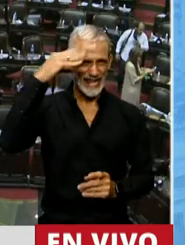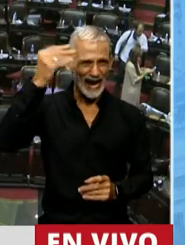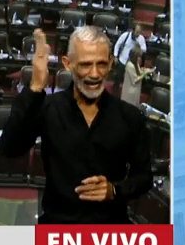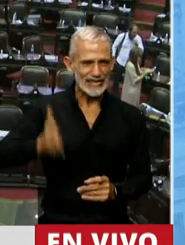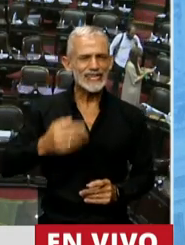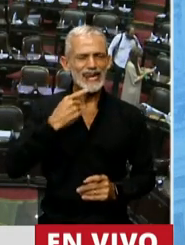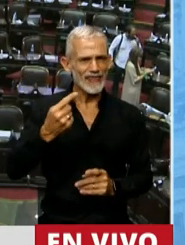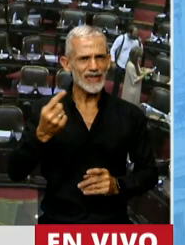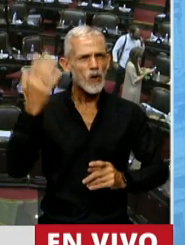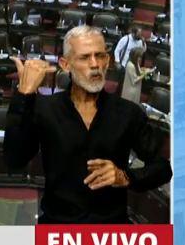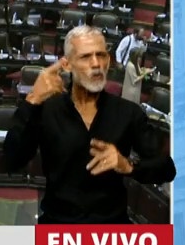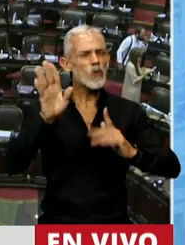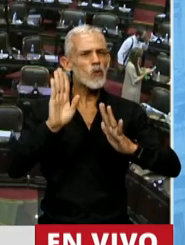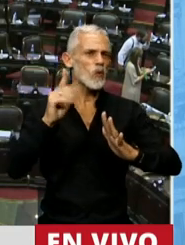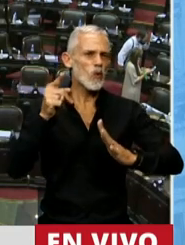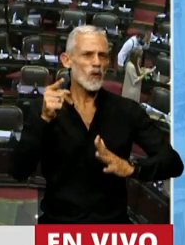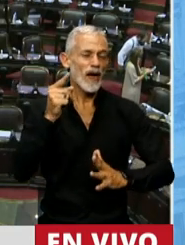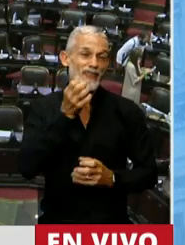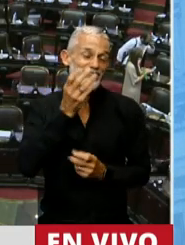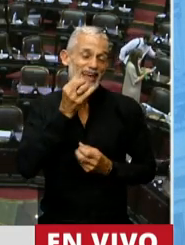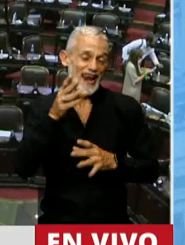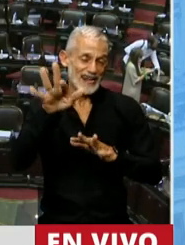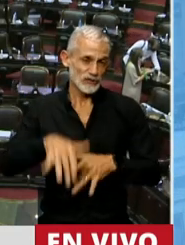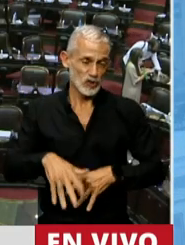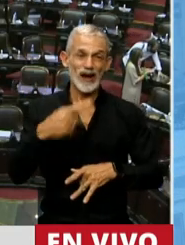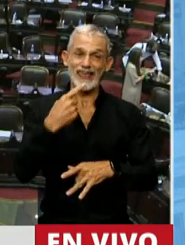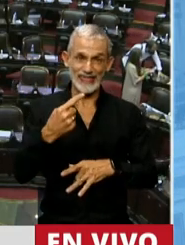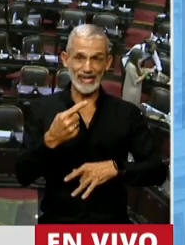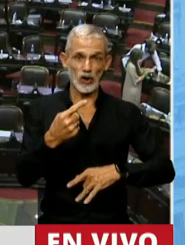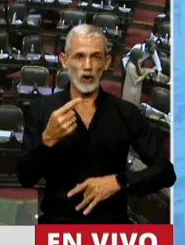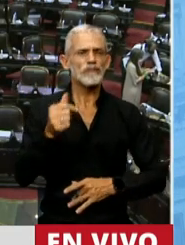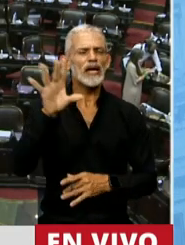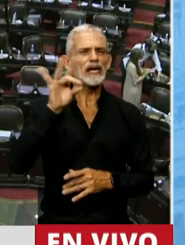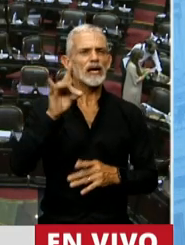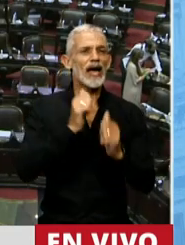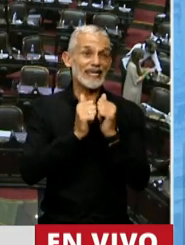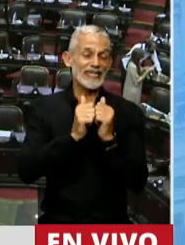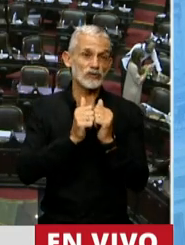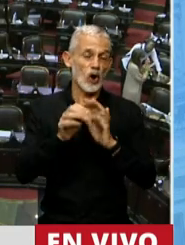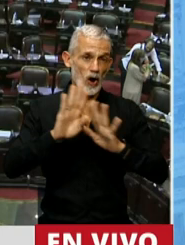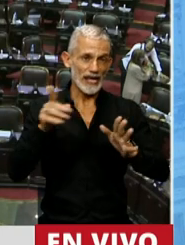Nación en ocasión de una de sus declaraciones. Dijo, eligió la historia.